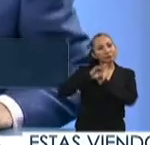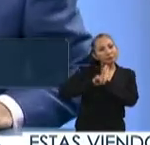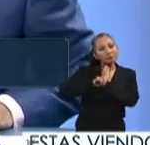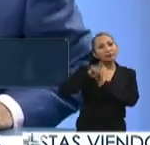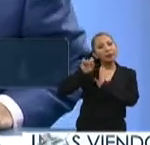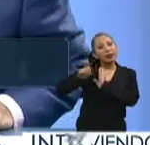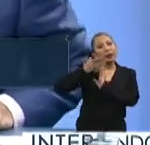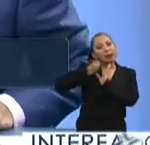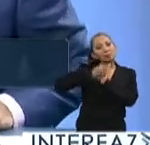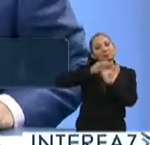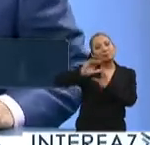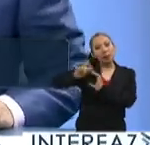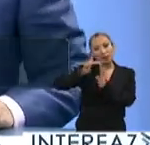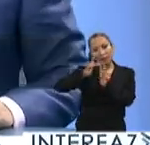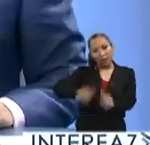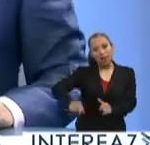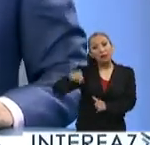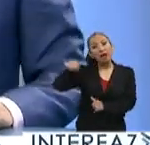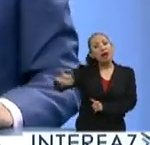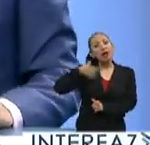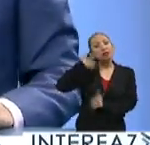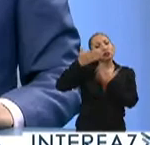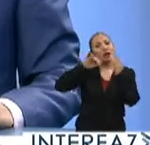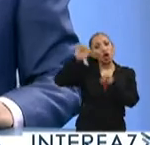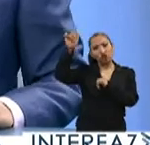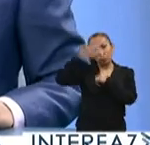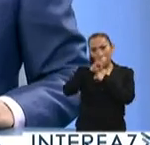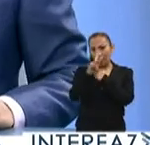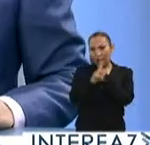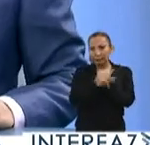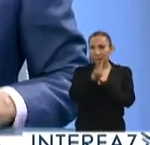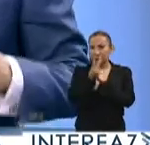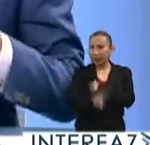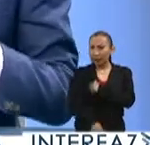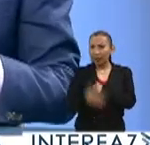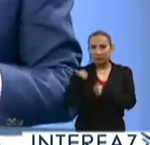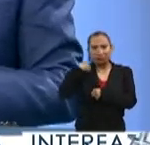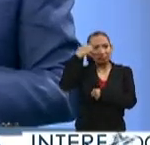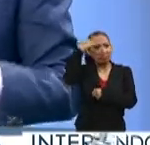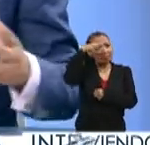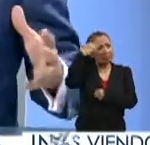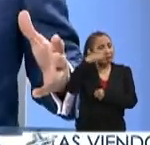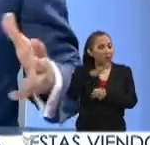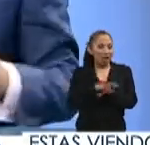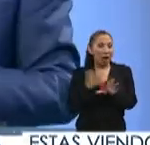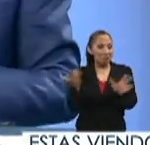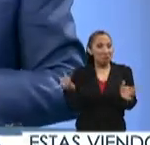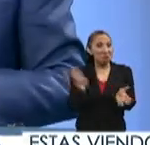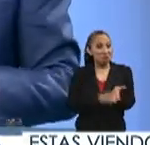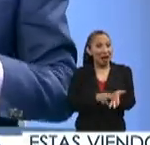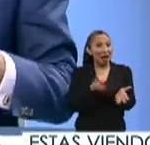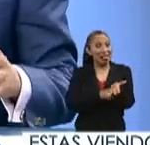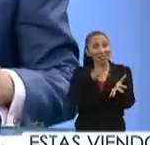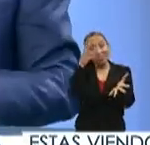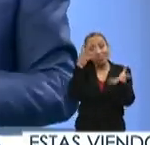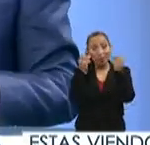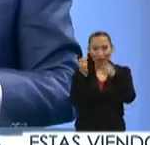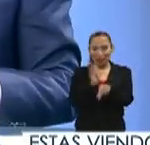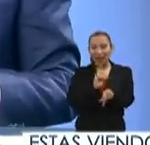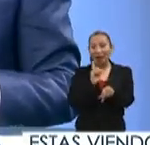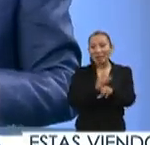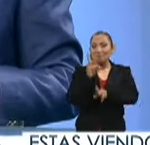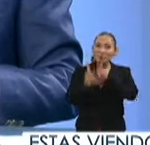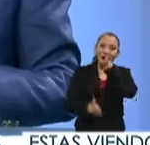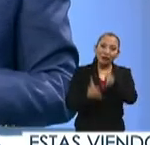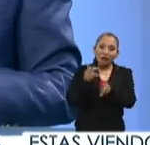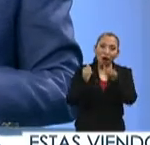metodológica de enseñar allá en Francia, y es que estudiar fuera del país sin duda es una de las experiencias pues, más enriquecedoras. Por eso diariamente platicamos